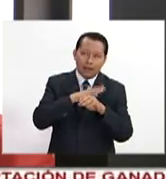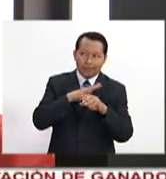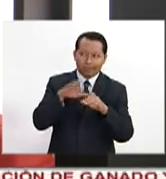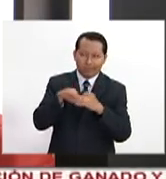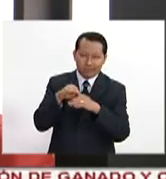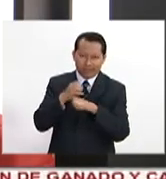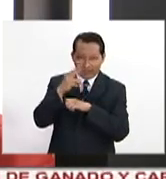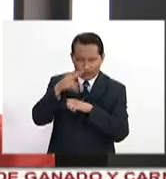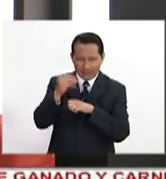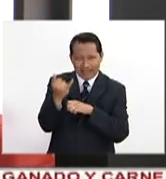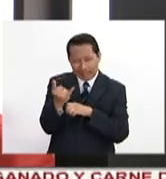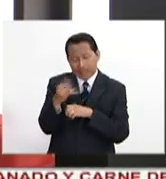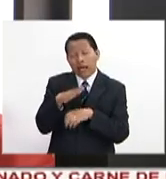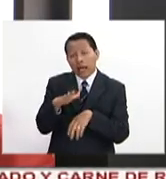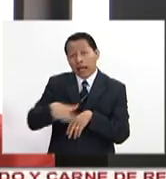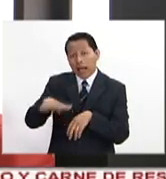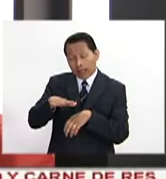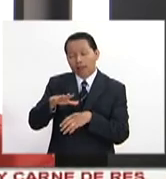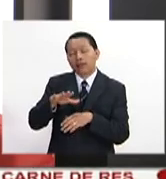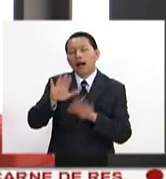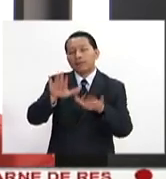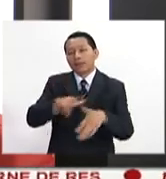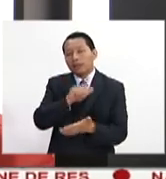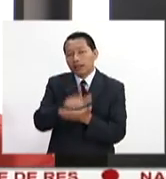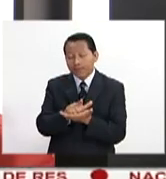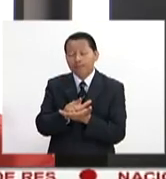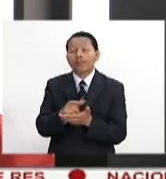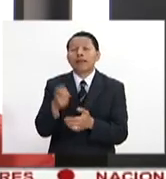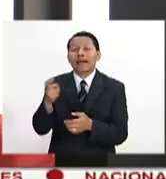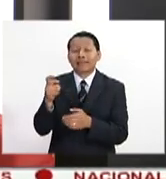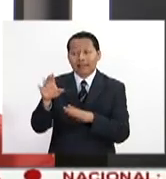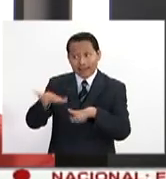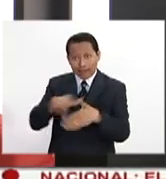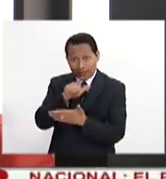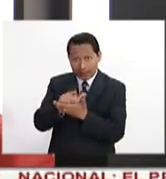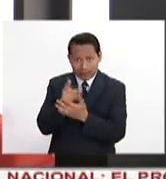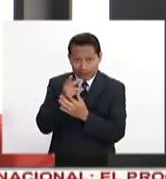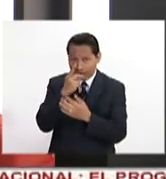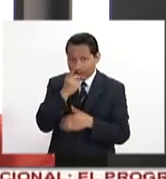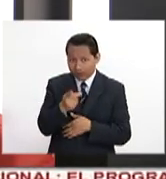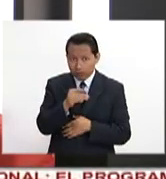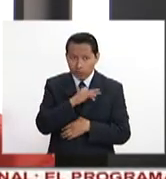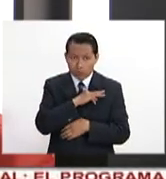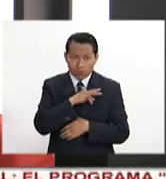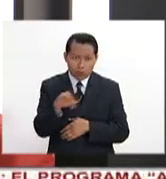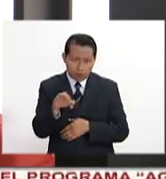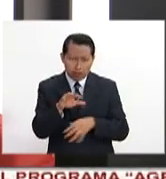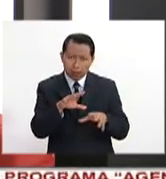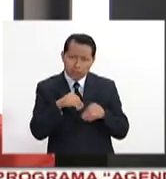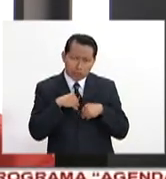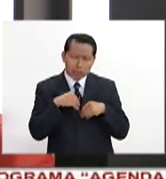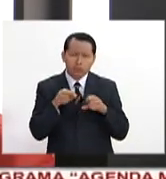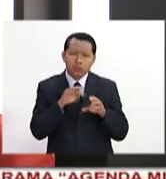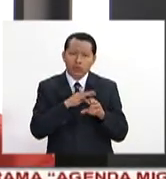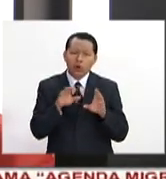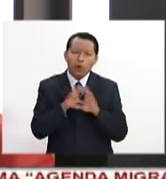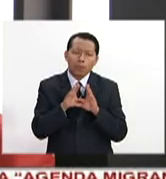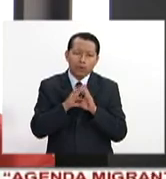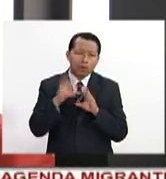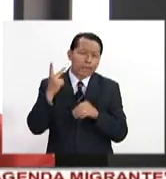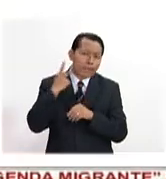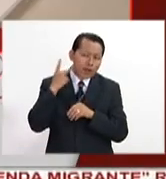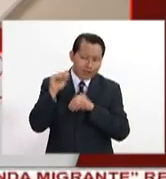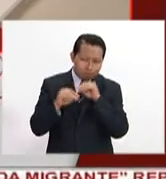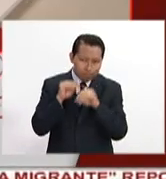la Comisión de Atención a la Niñez de la propia Asamblea nos ha dicho que los resultados ellos los van a hacer propios a efecto de poderlos hacer política